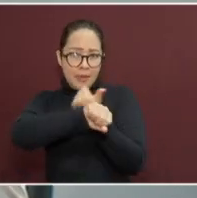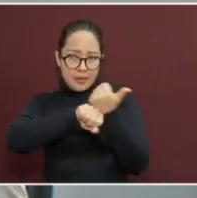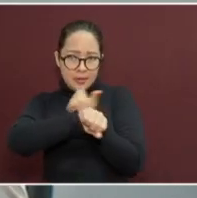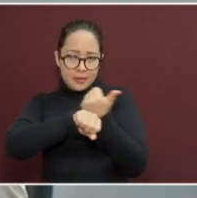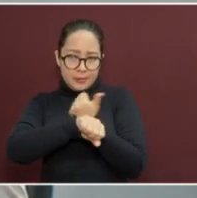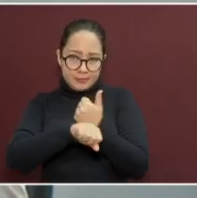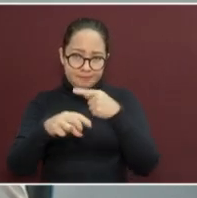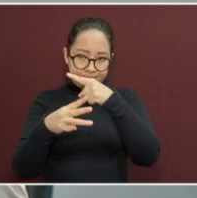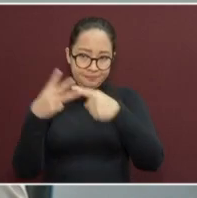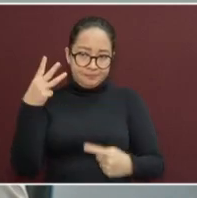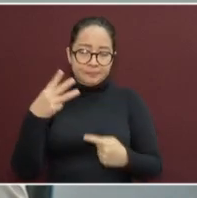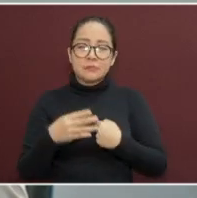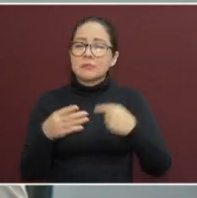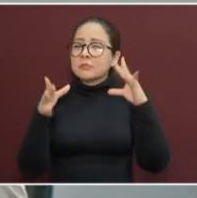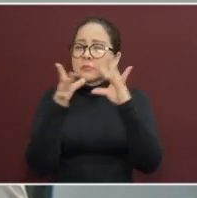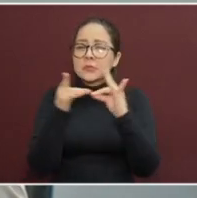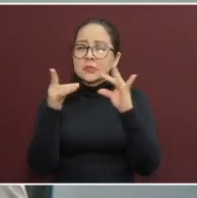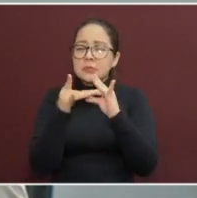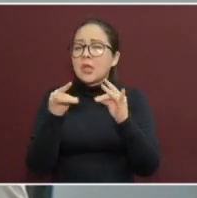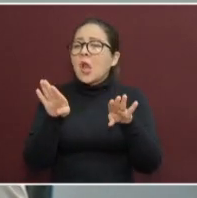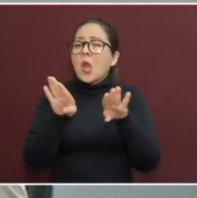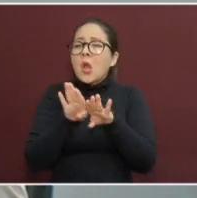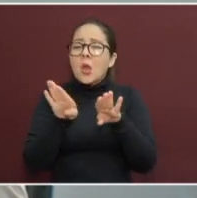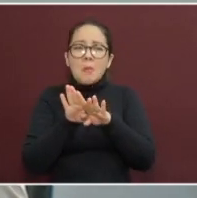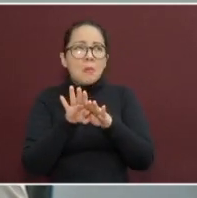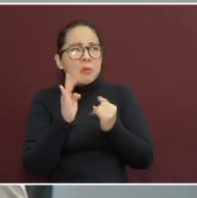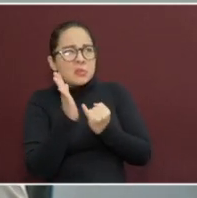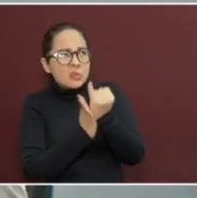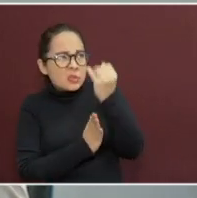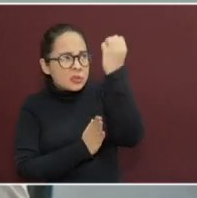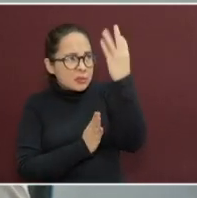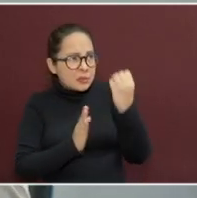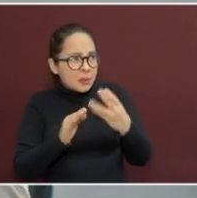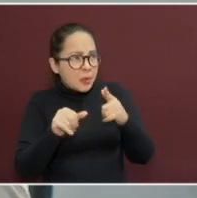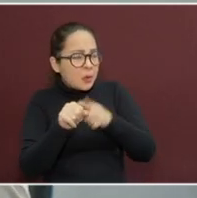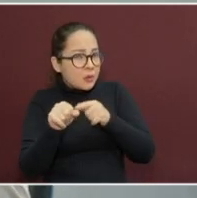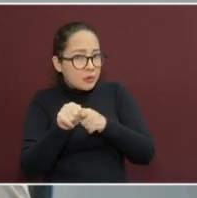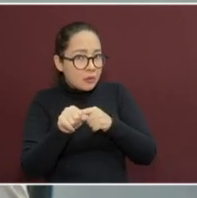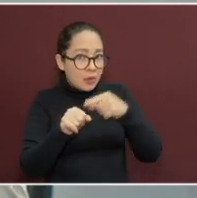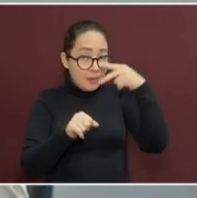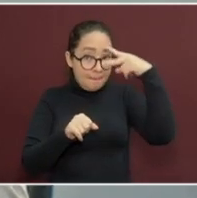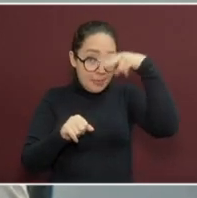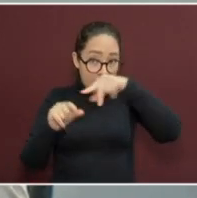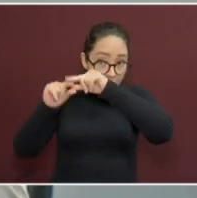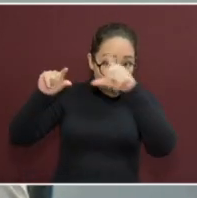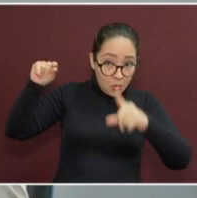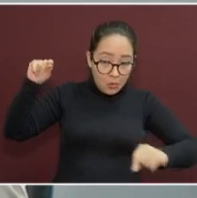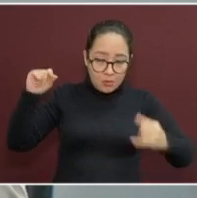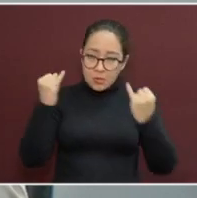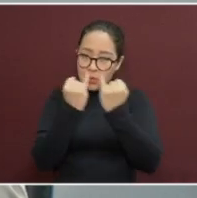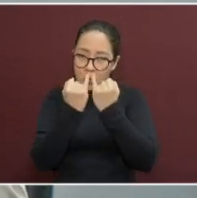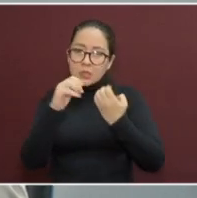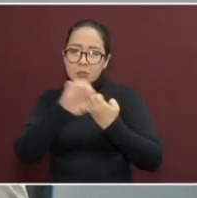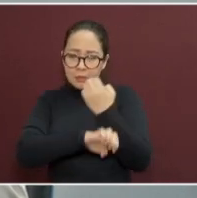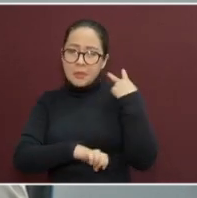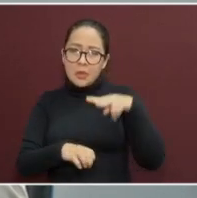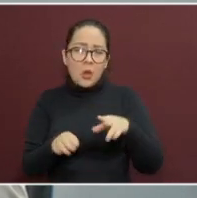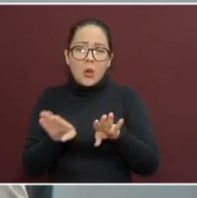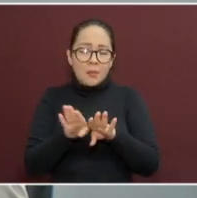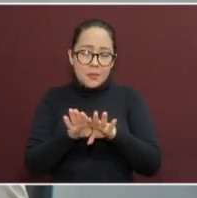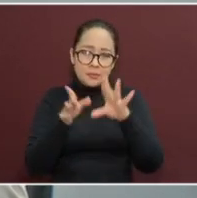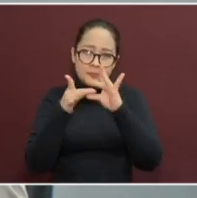les voy a explicar cómo se construye esta semaforización tanto para el país como para nuestro estado y